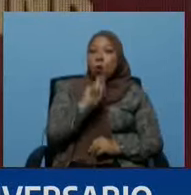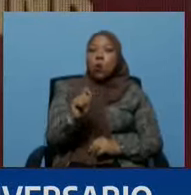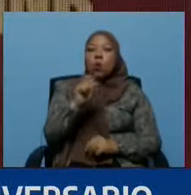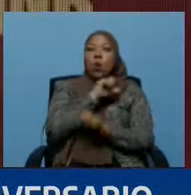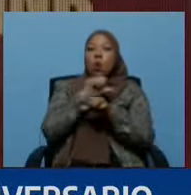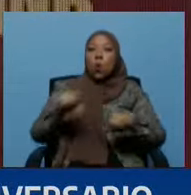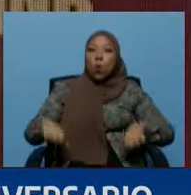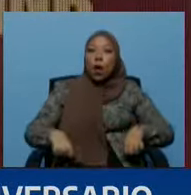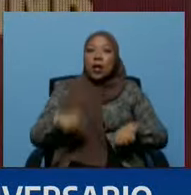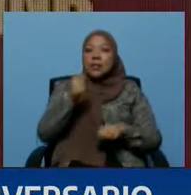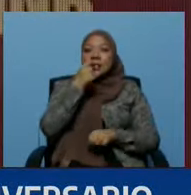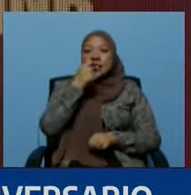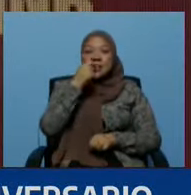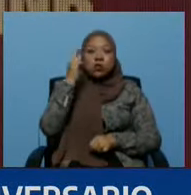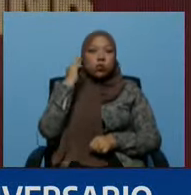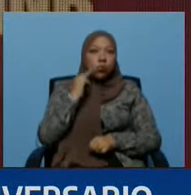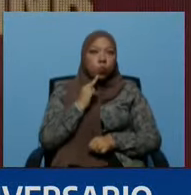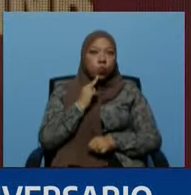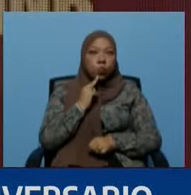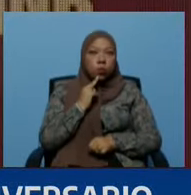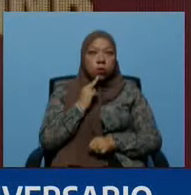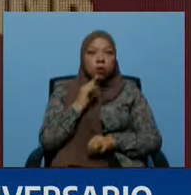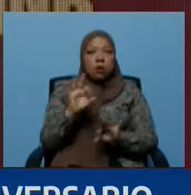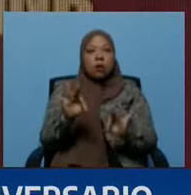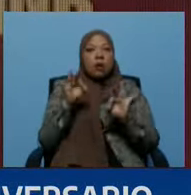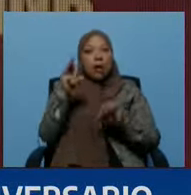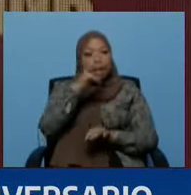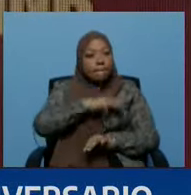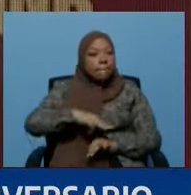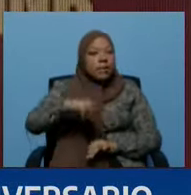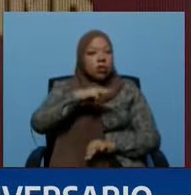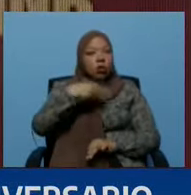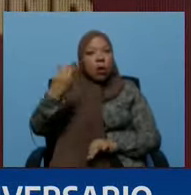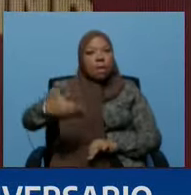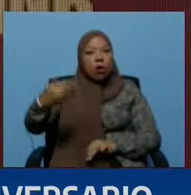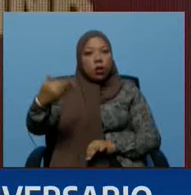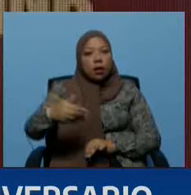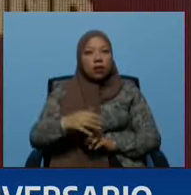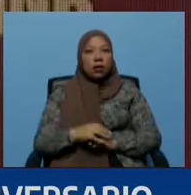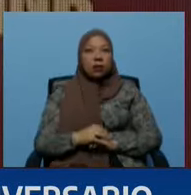Guardia Nacional en especial, porque le tocan misiones